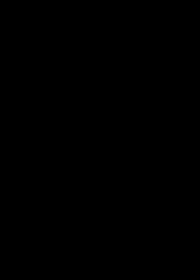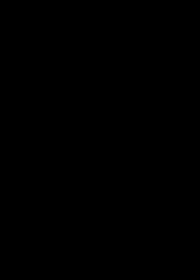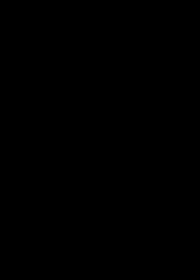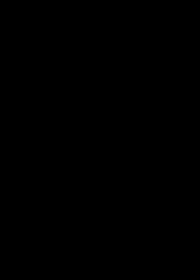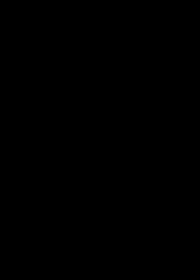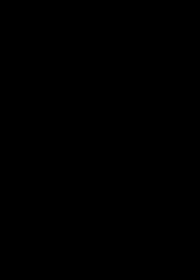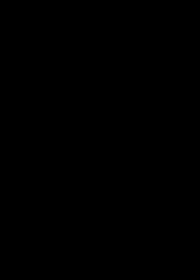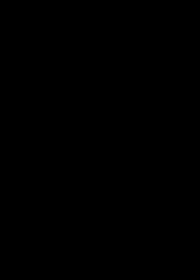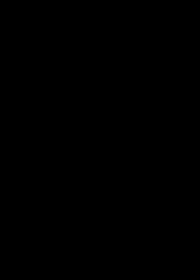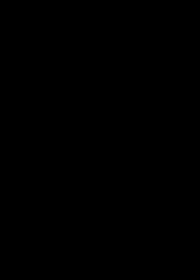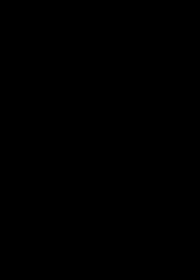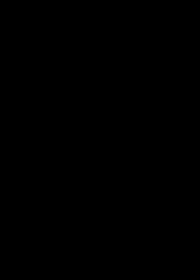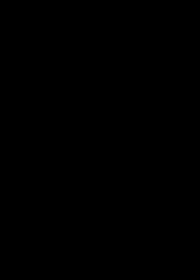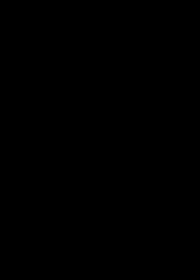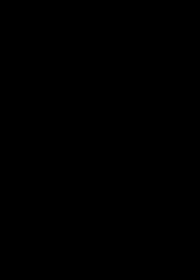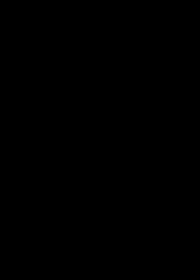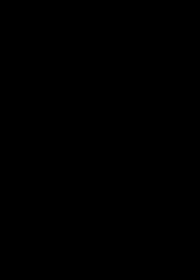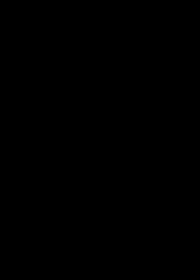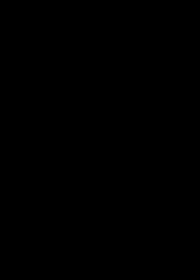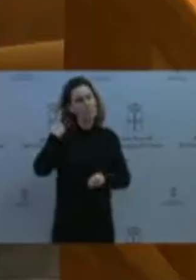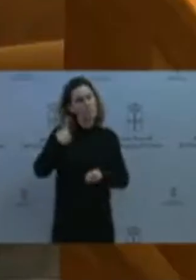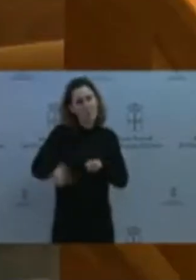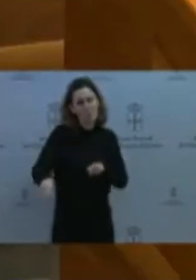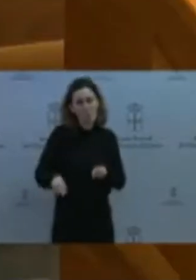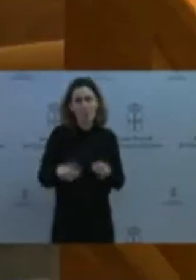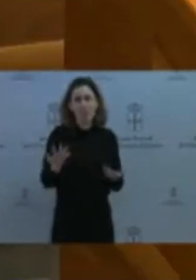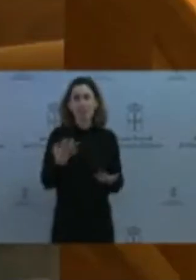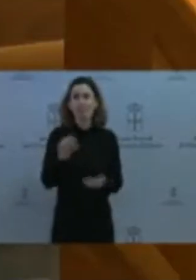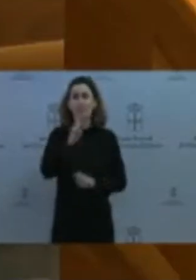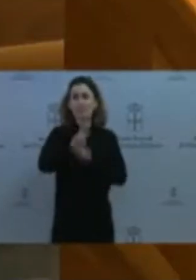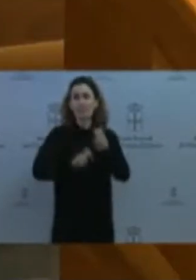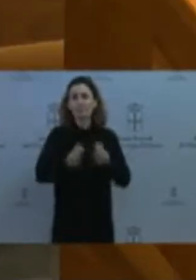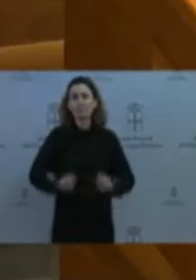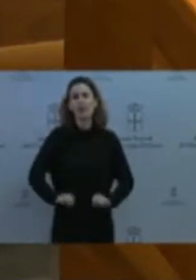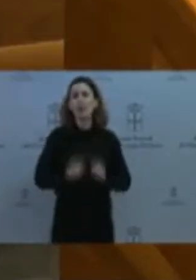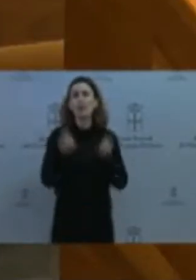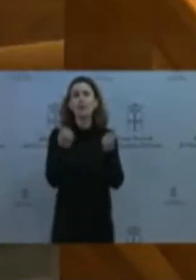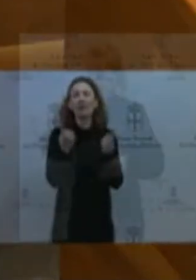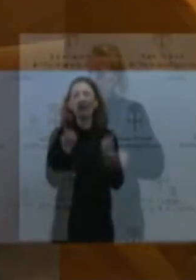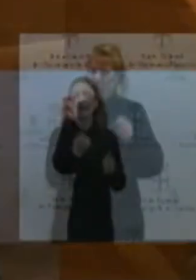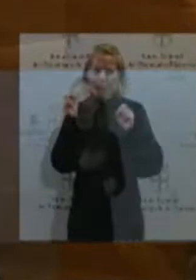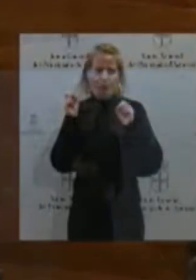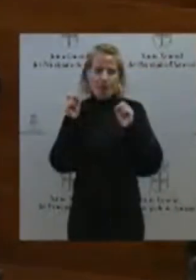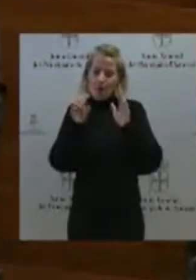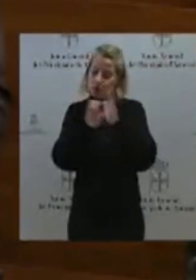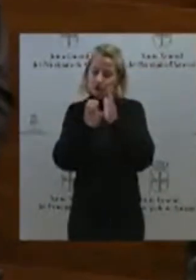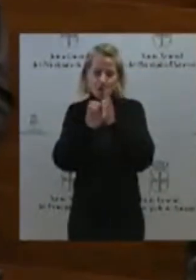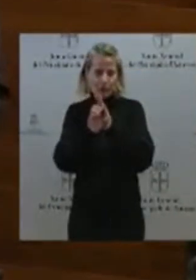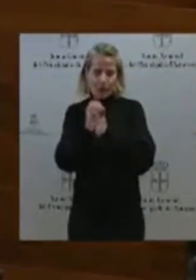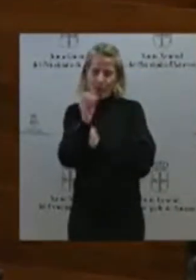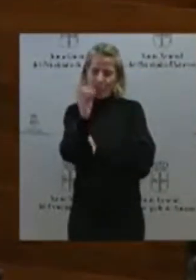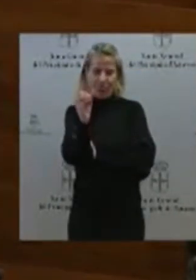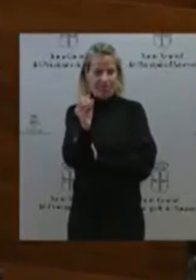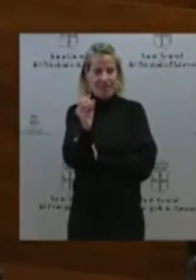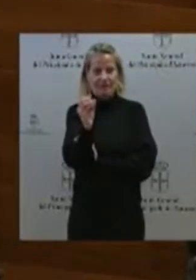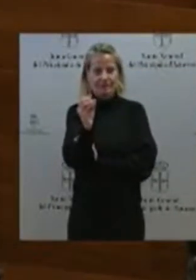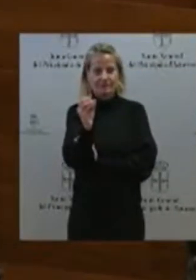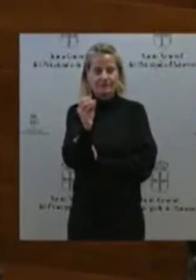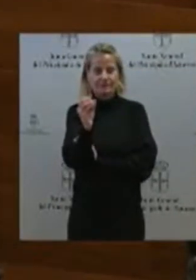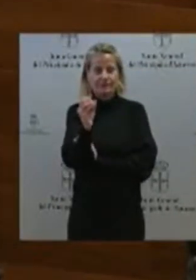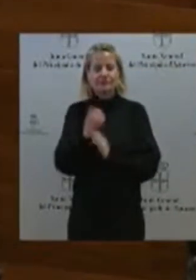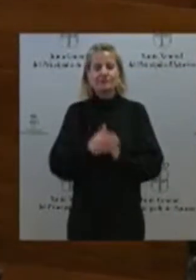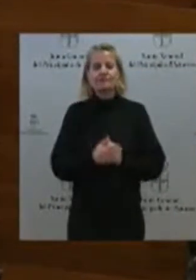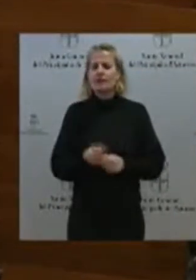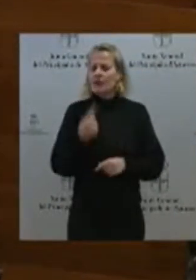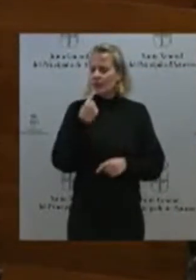que habrá que buscar esa oficialidad amable, a la asturiana, comprensiva. Me pregunta sobre la oficialidad amable, que es la posición